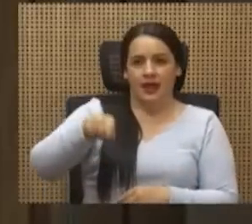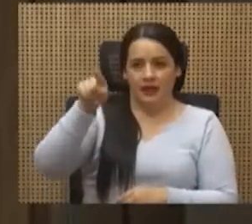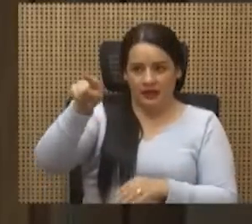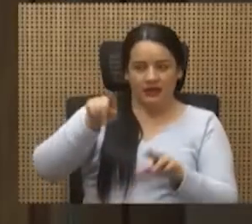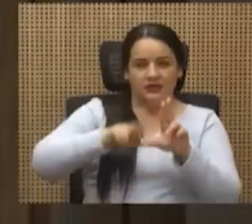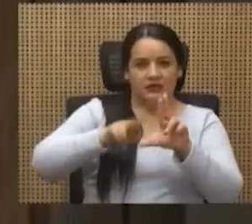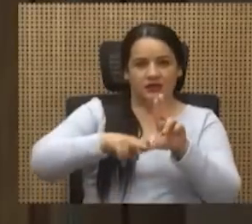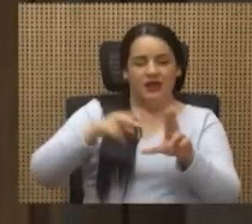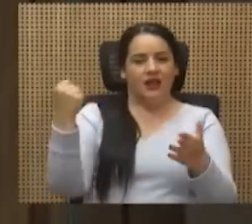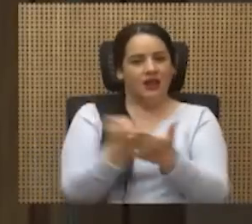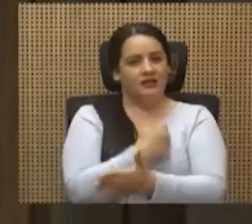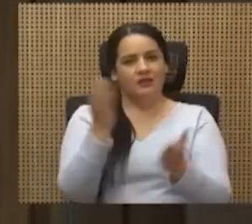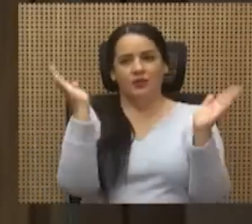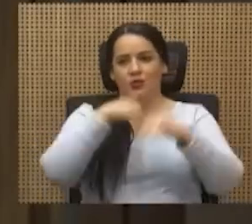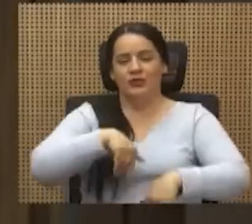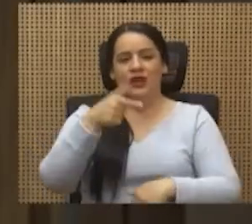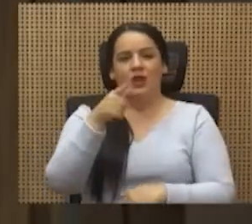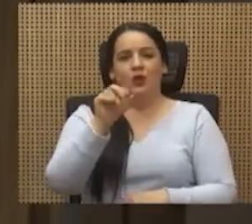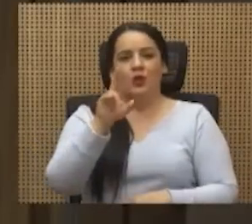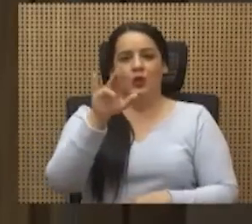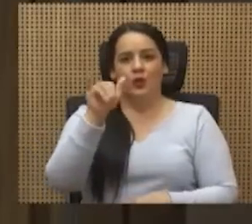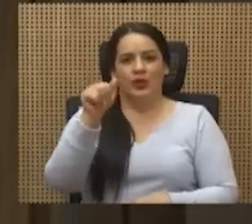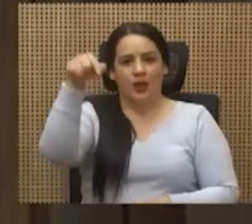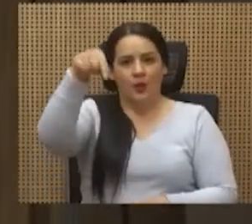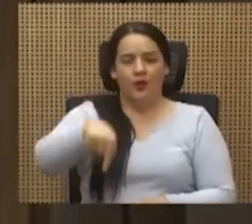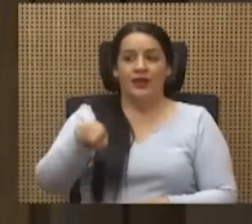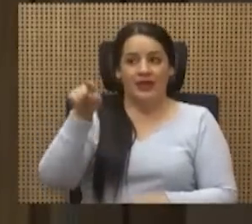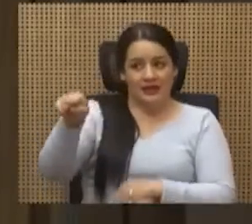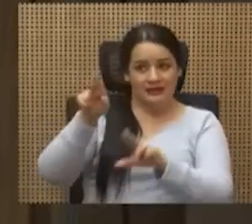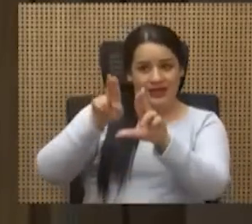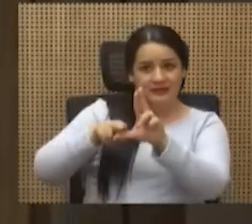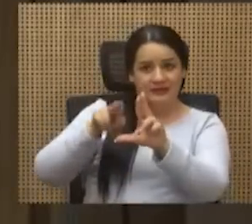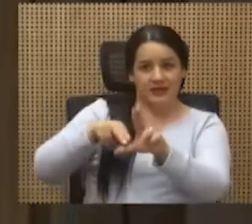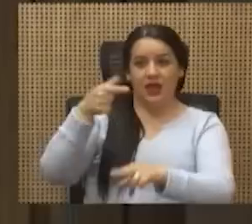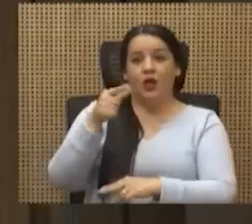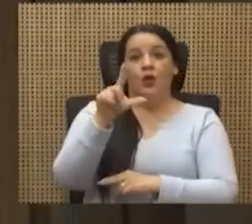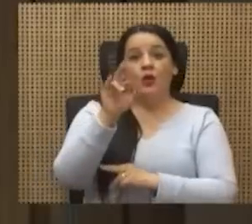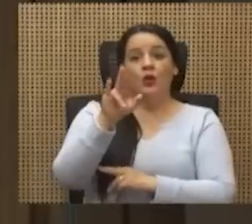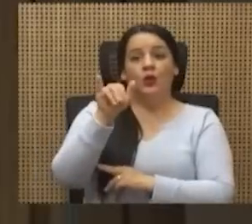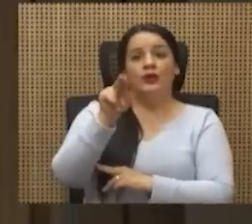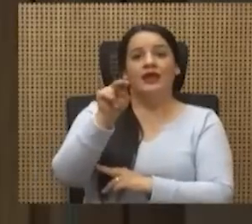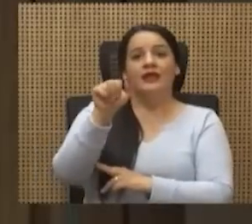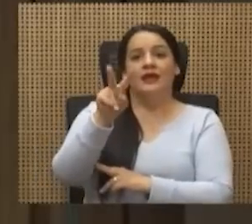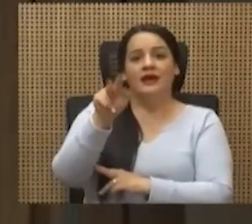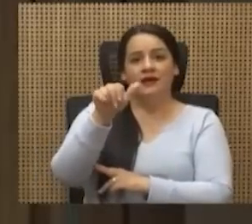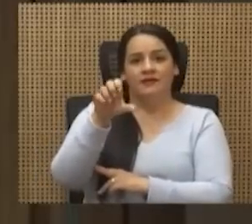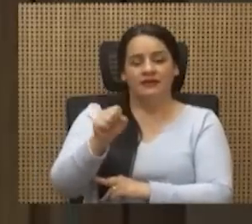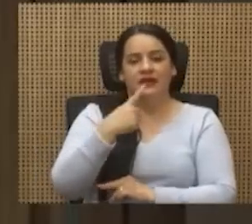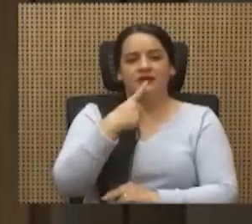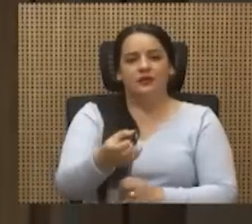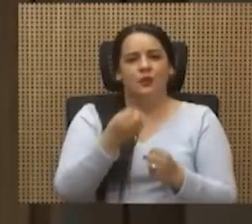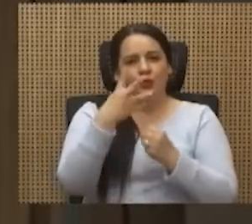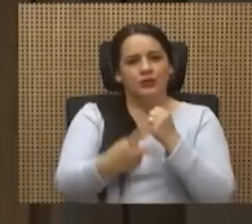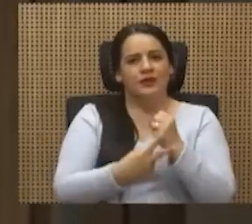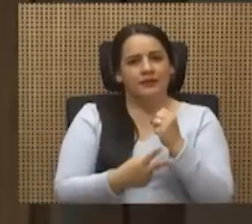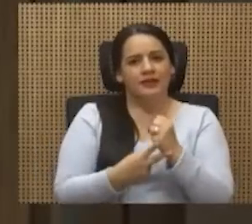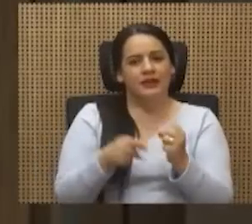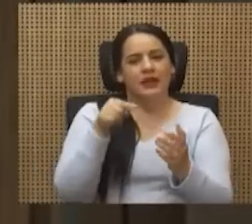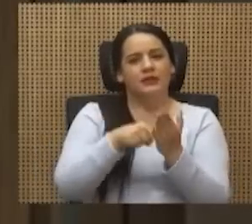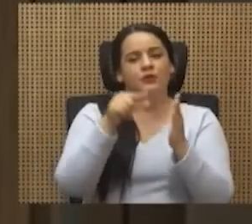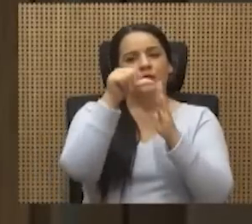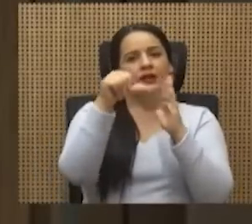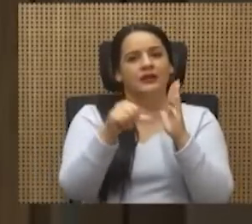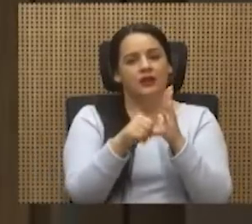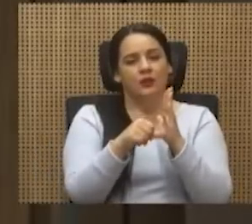Lástima que no sea doña Gloria hoy en esa silla doña Gloria Navas ha dicho más de una vez esos